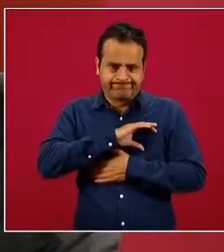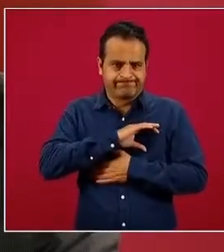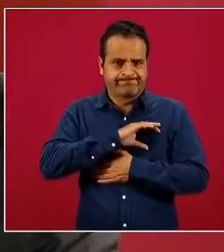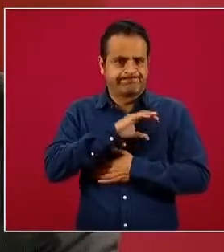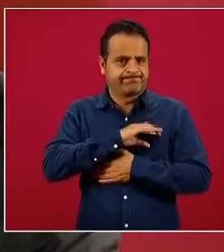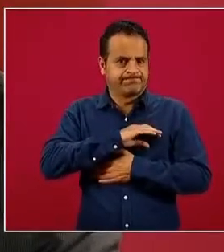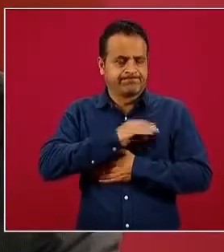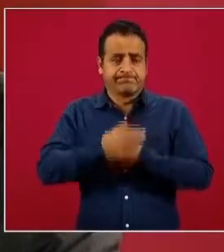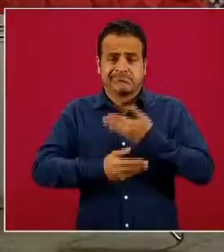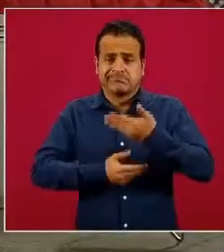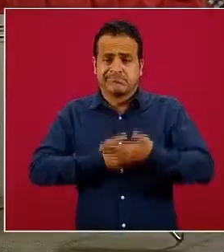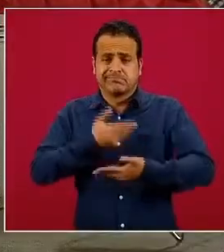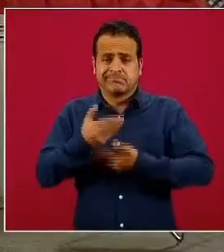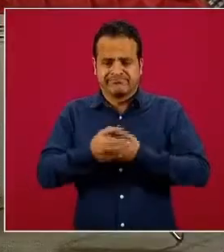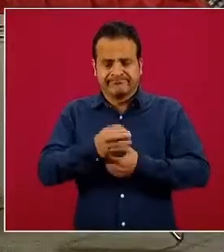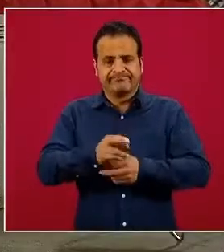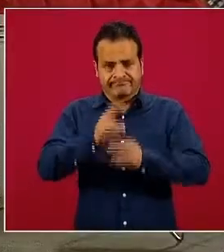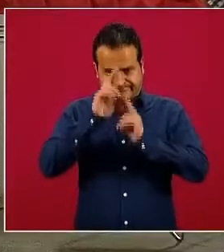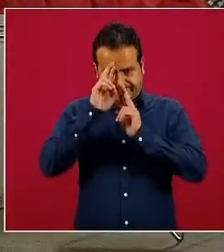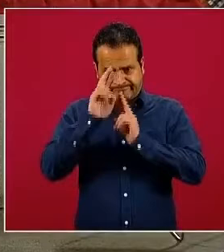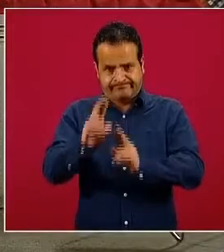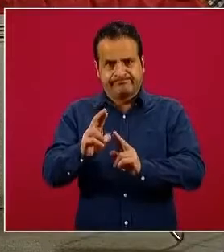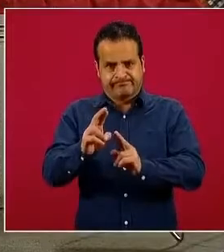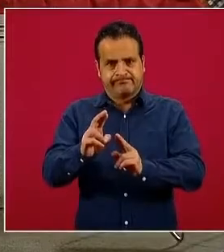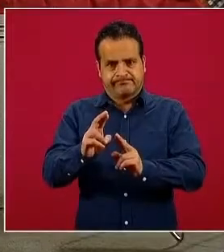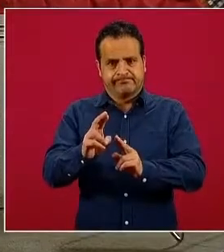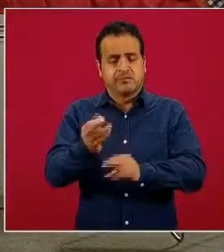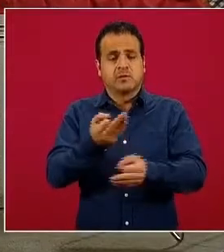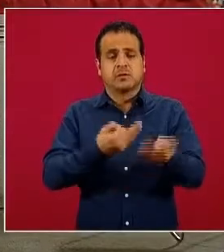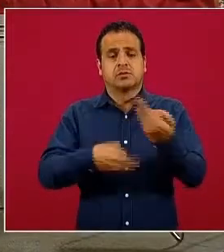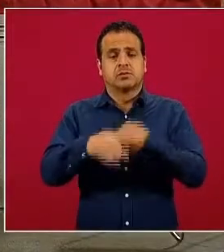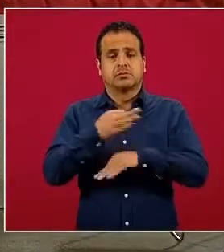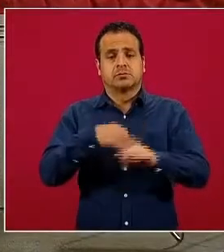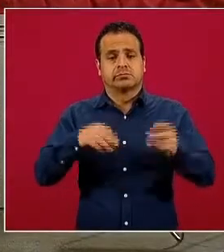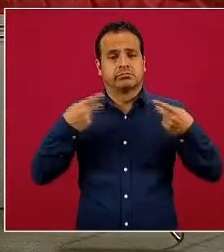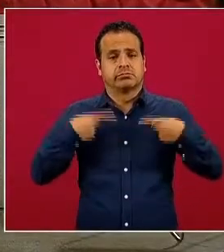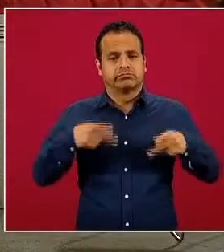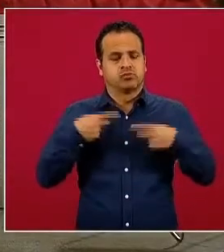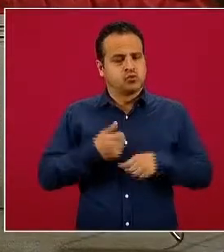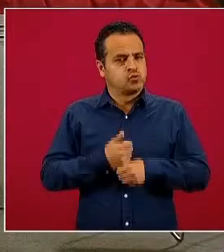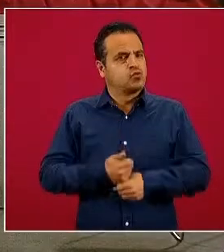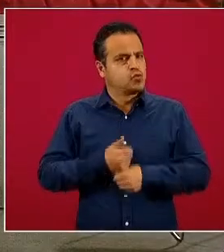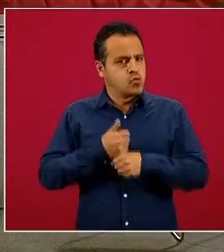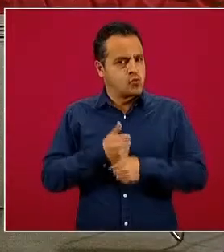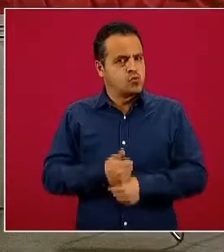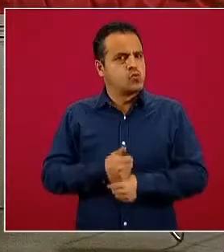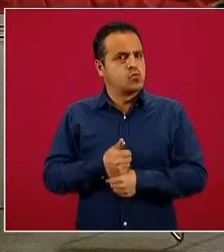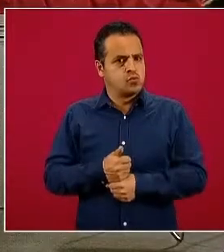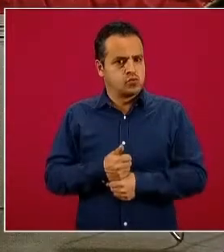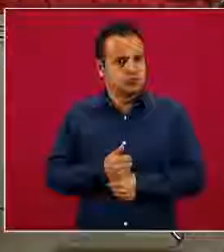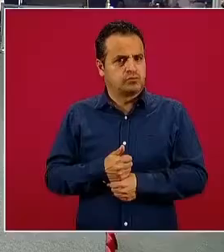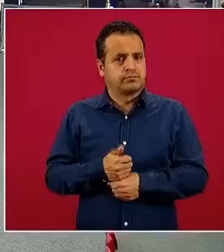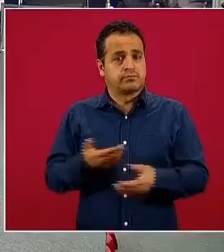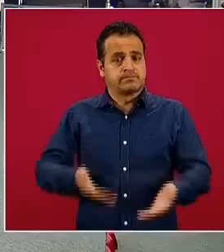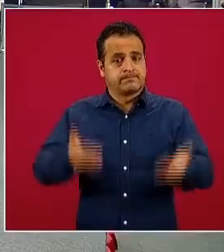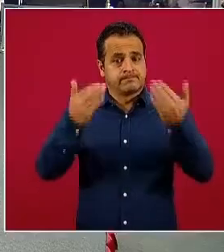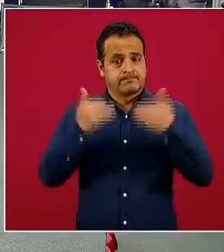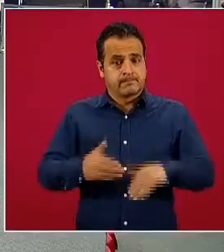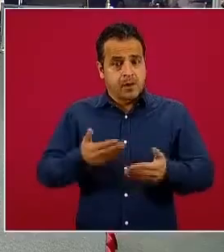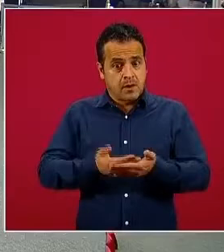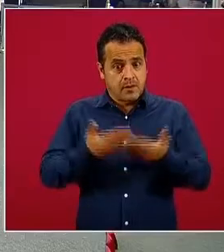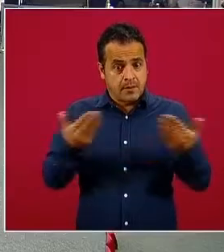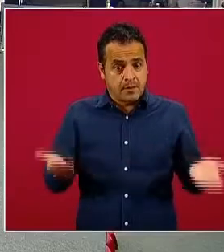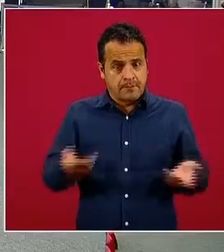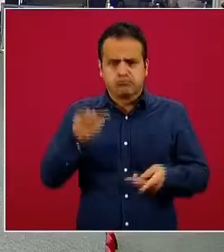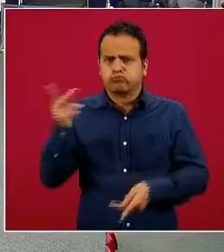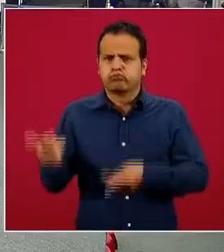respeto esta situación que viven las personas en México. Vamos a abrir, por favor, a preguntas y